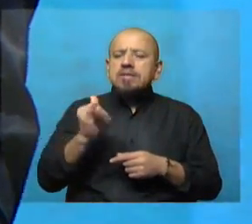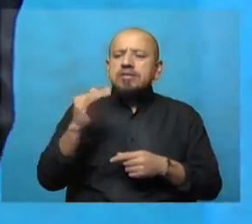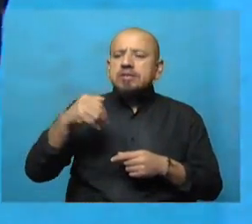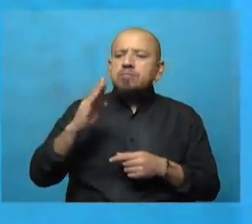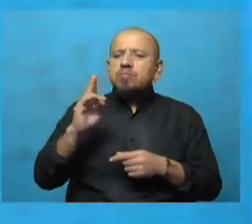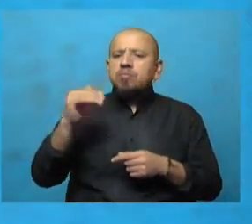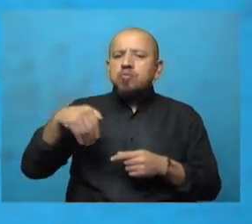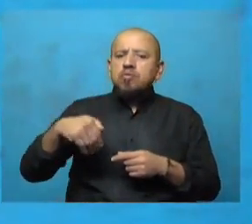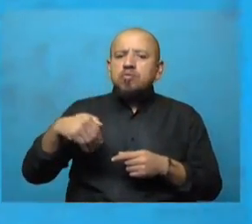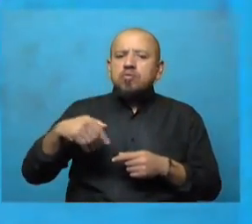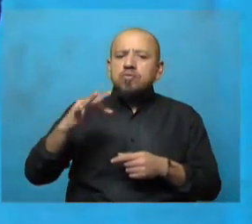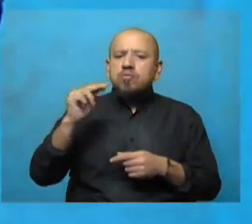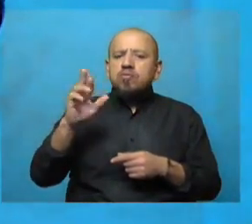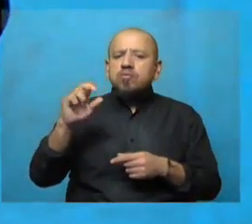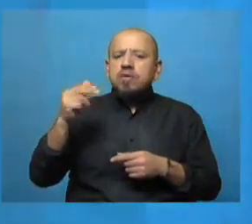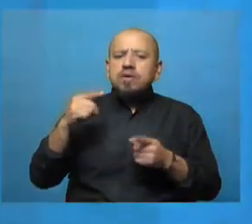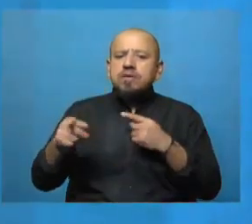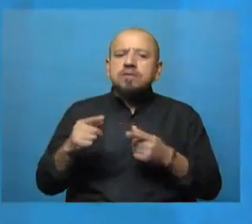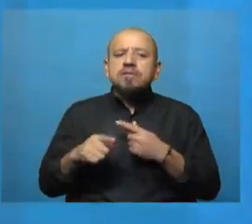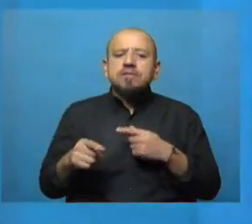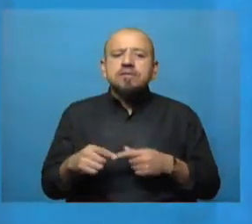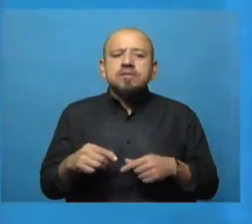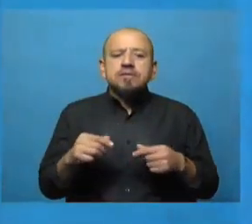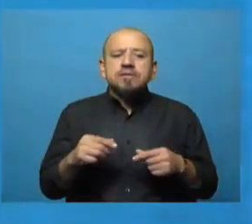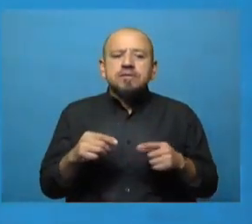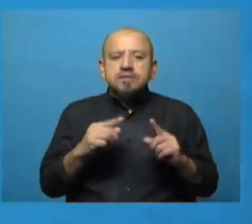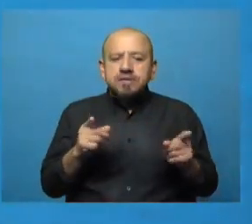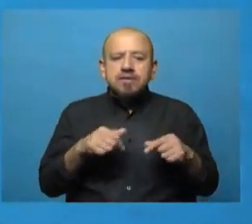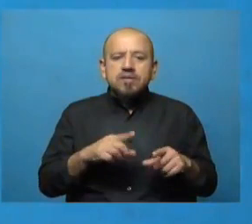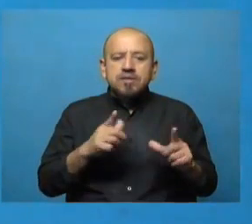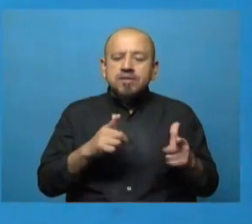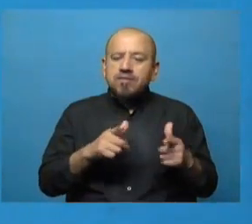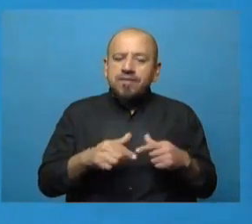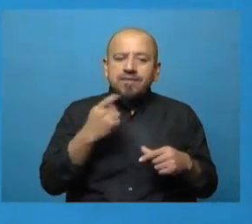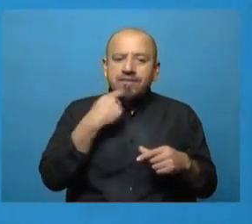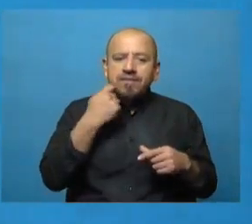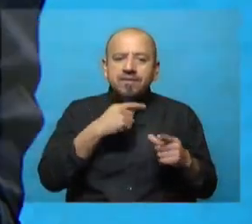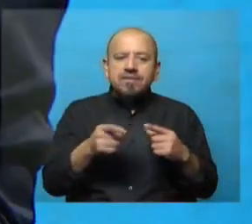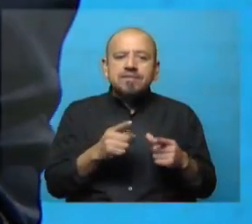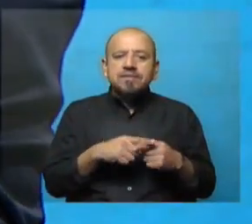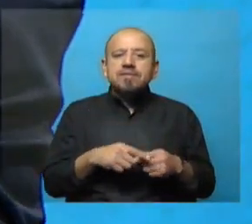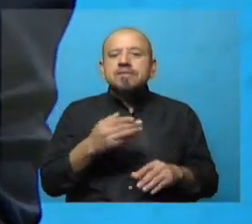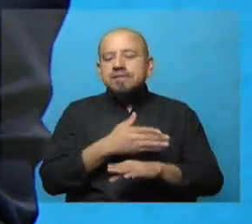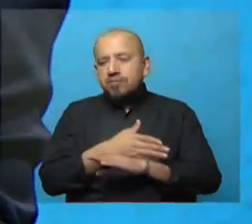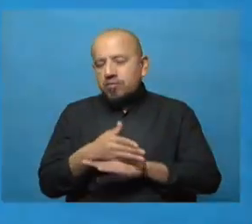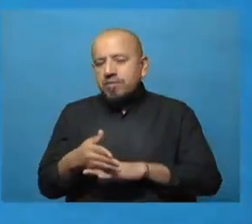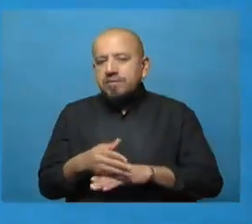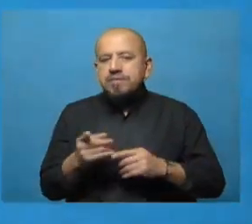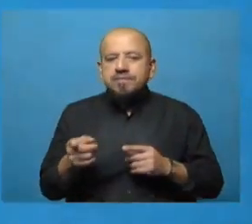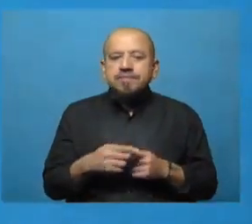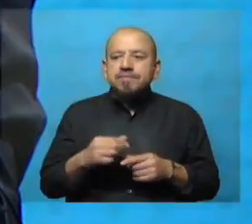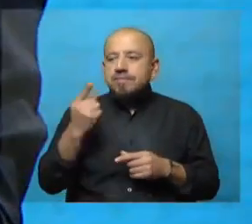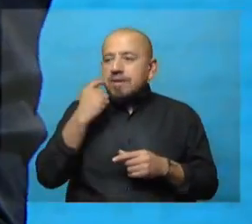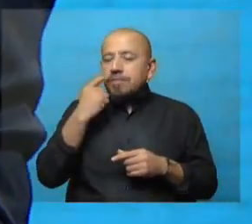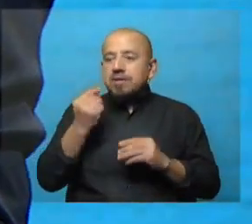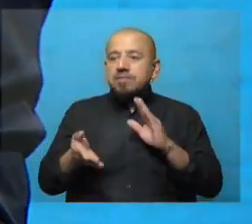botonera y la cantaba más los padres que los niños en realidad no Claro ellos todavía no existía todavía ahí lo estaba después si